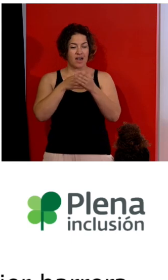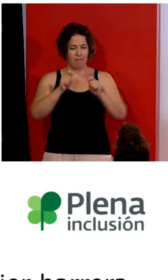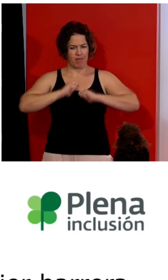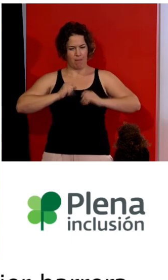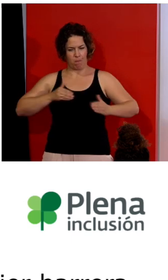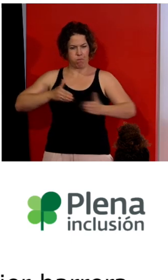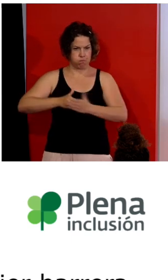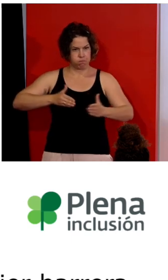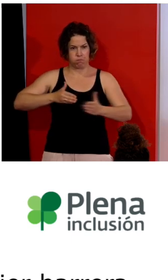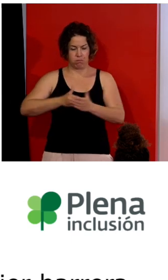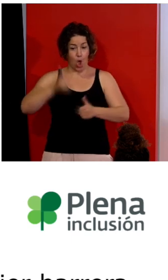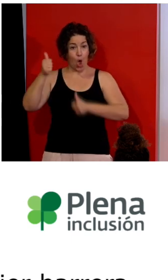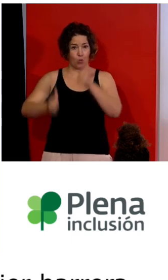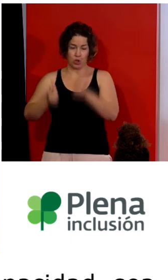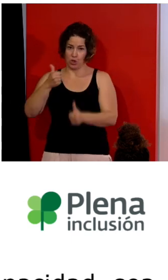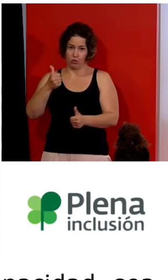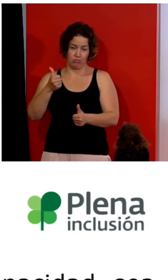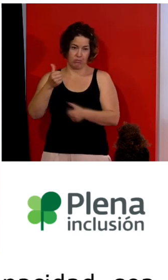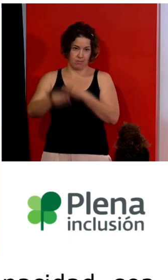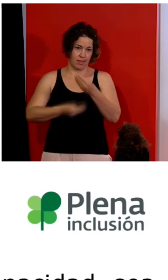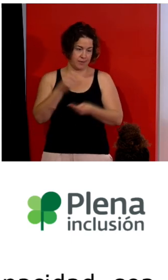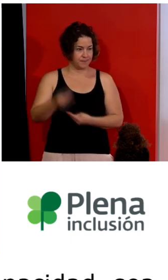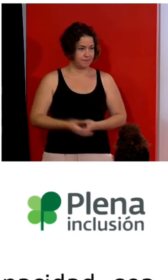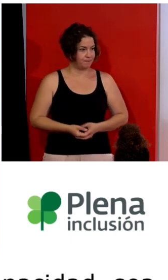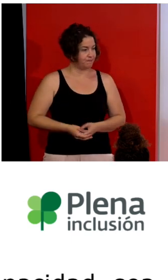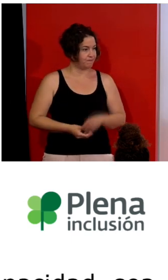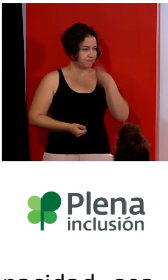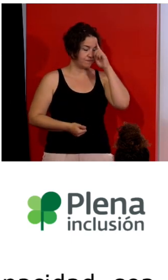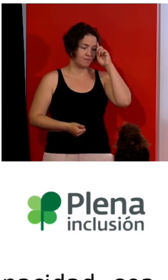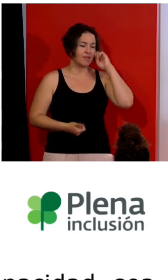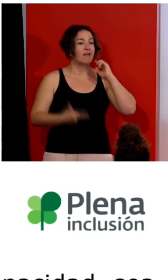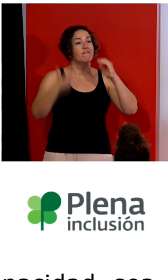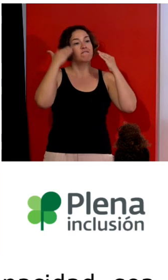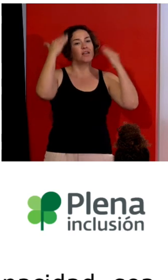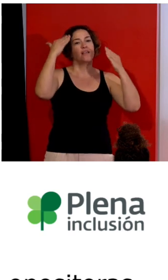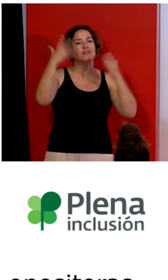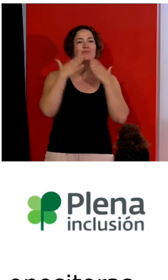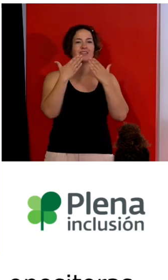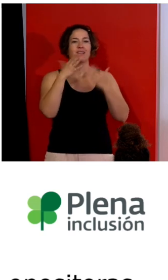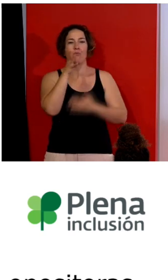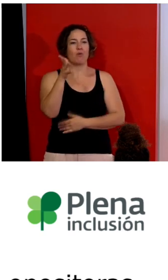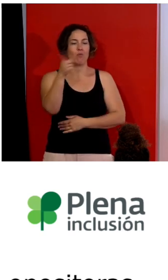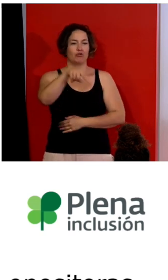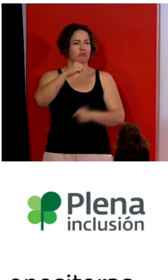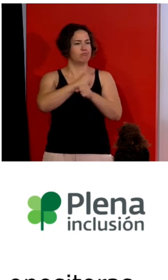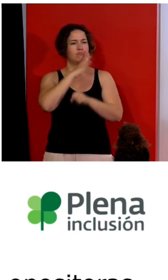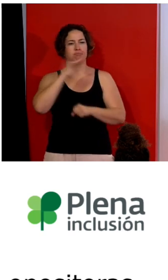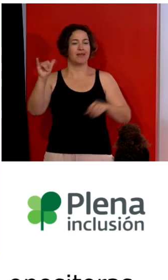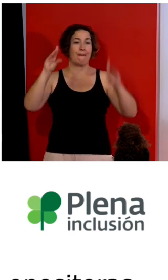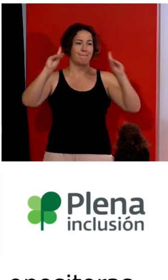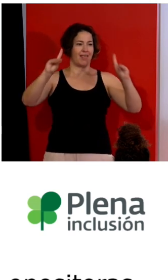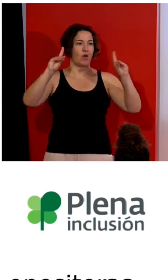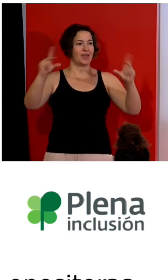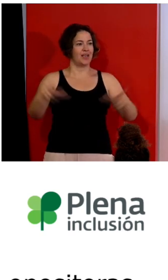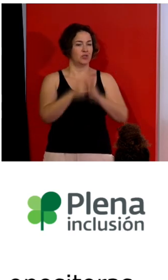obstáculo para estos opositores y opositoras. Muchas felicidades y muchas gracias por vuestra eficaz labor de pedagogía social y